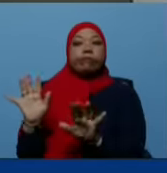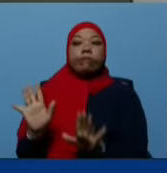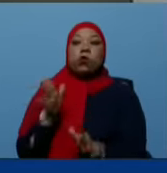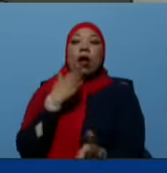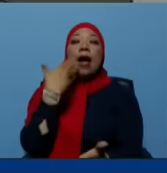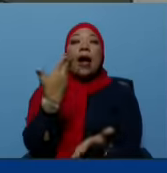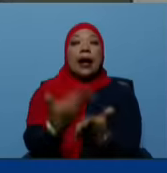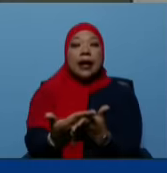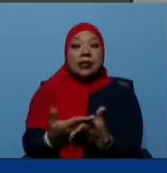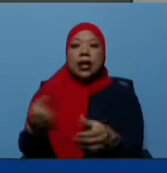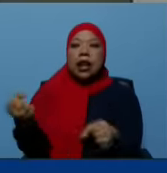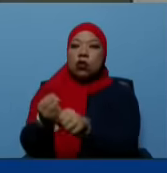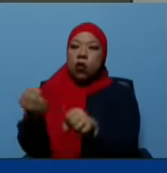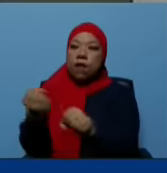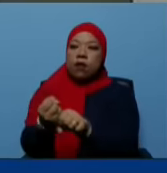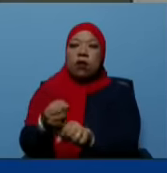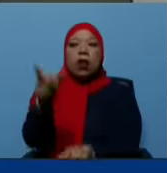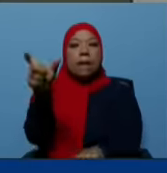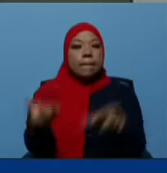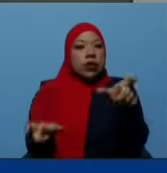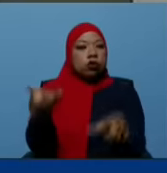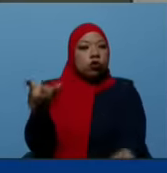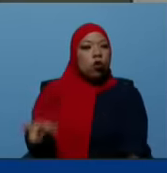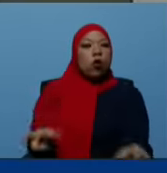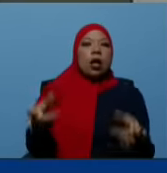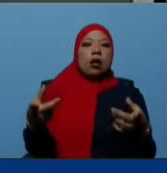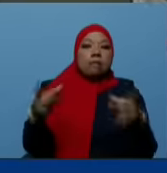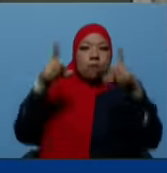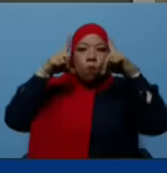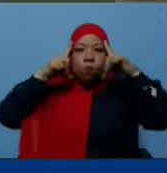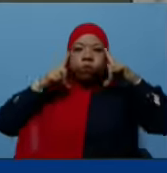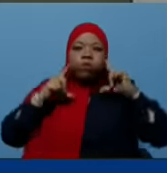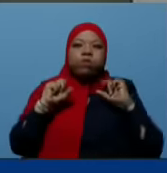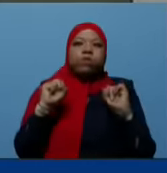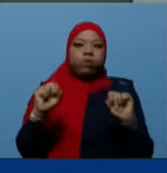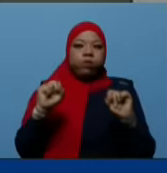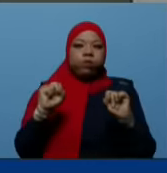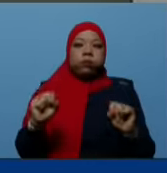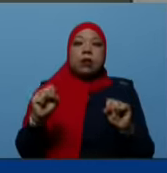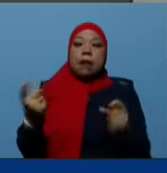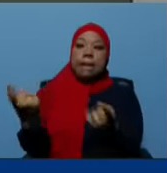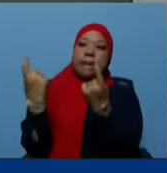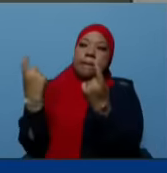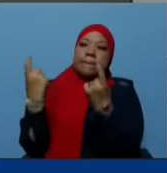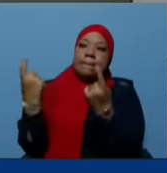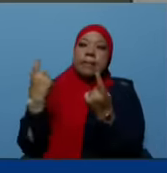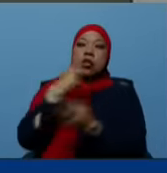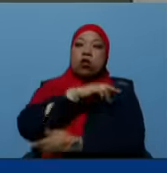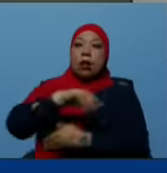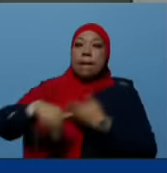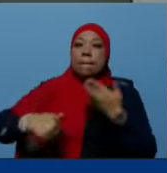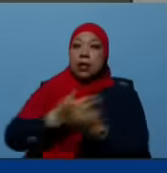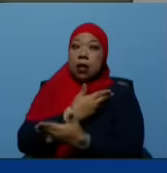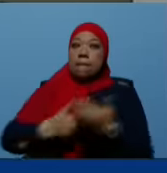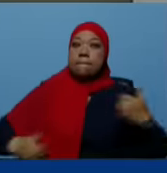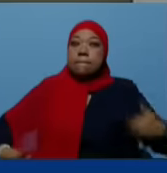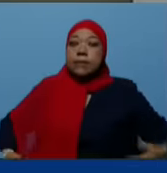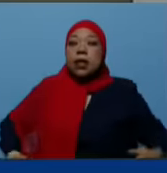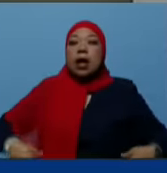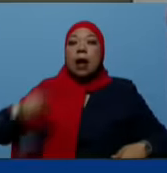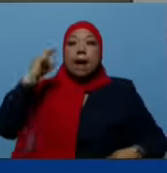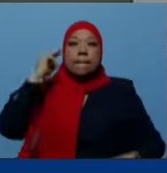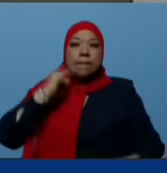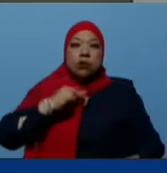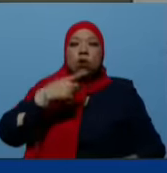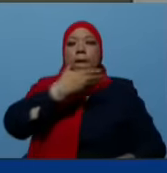Gracias a los trabajadores, gracias a la asesoría de nuestra Fuerza Armada Nacional Bolivariana,